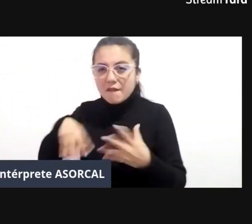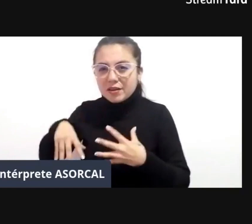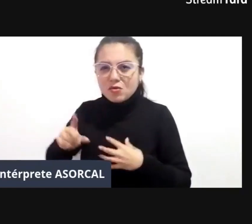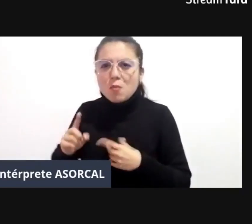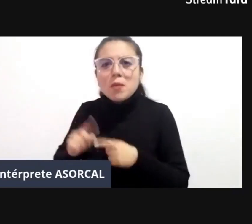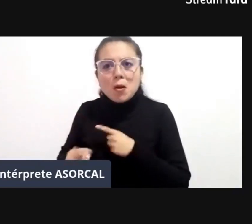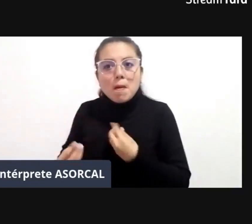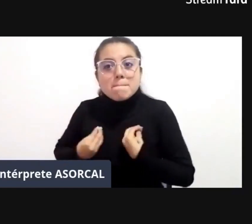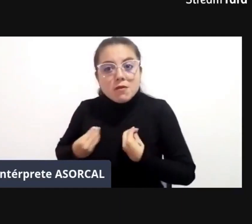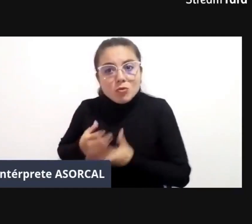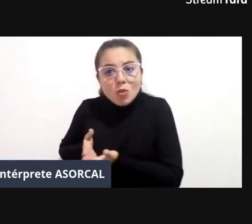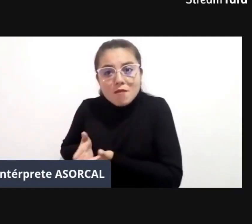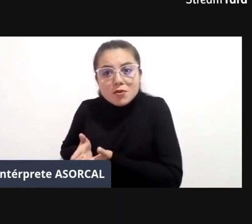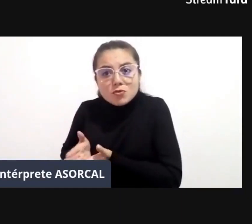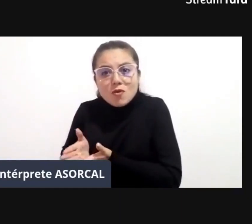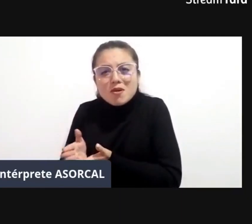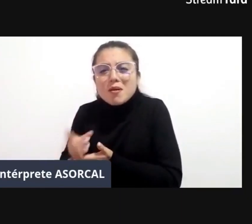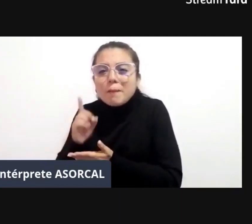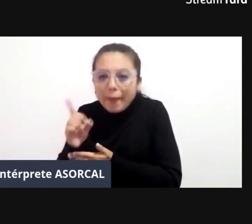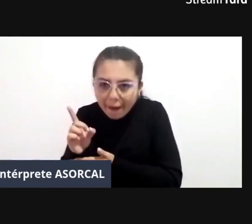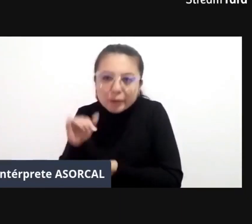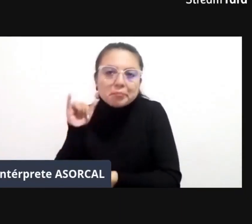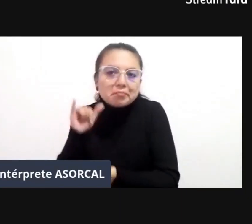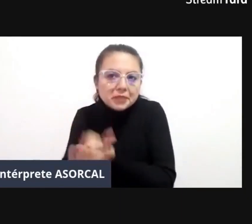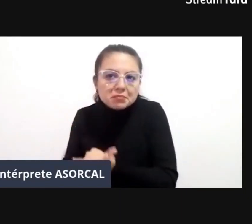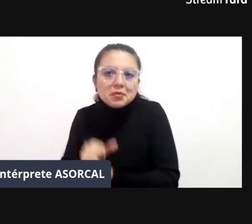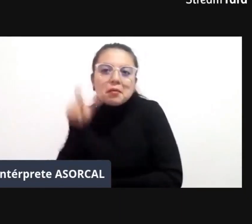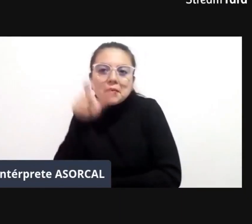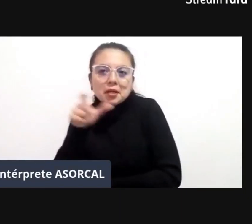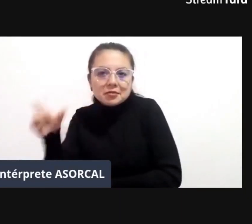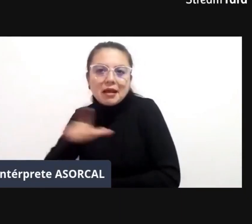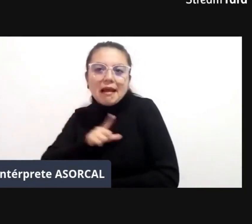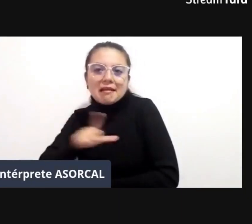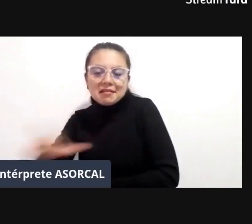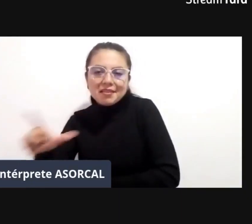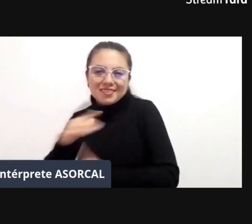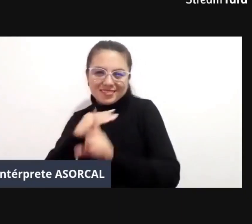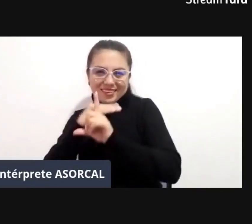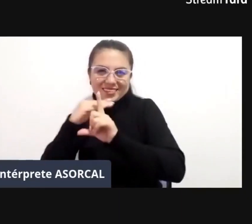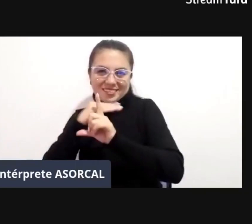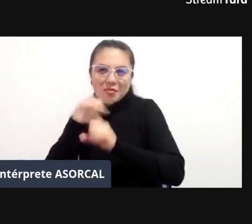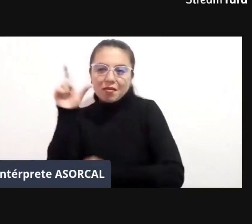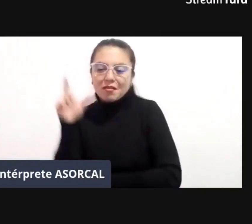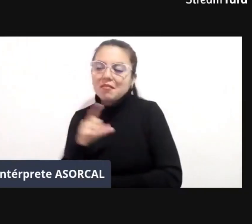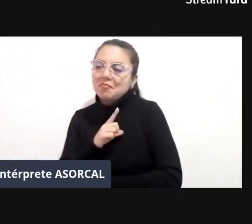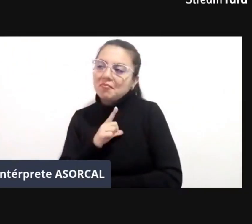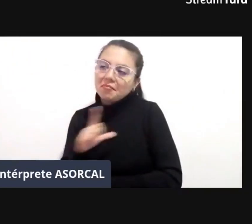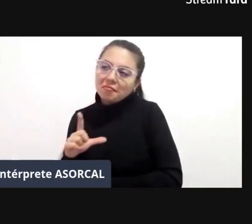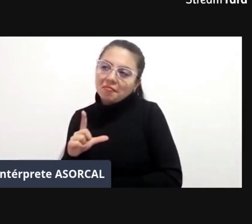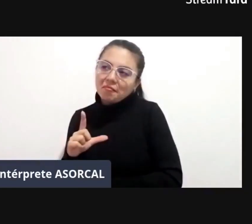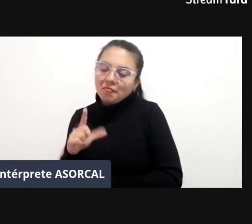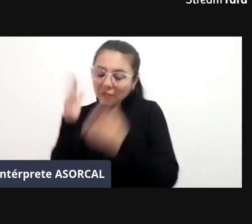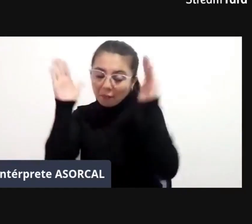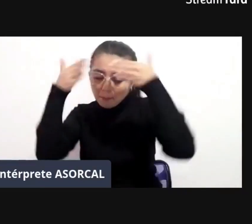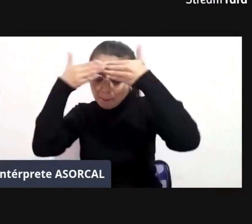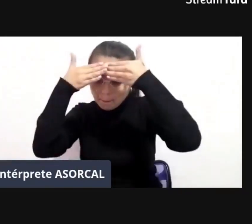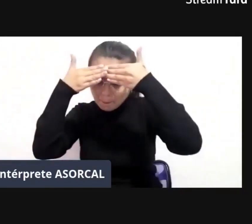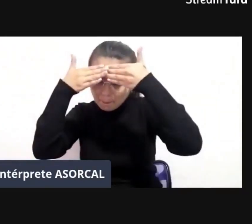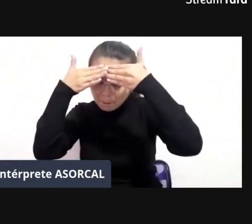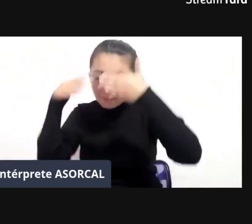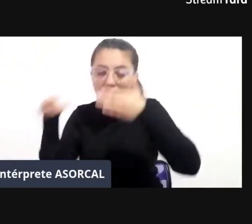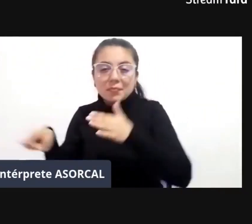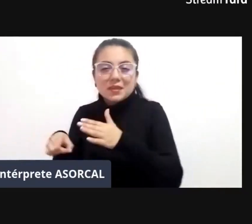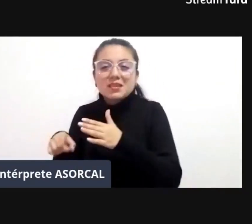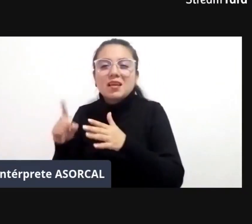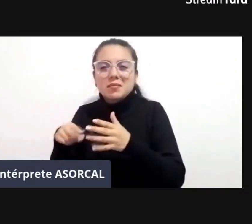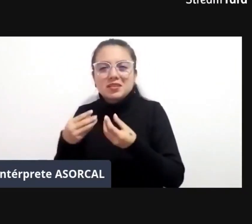Sin embargo, la estrechez de horizontes de sus dirigentes y el inmenso espacio que los separaba de las grandes mayorías lo convirtió en un